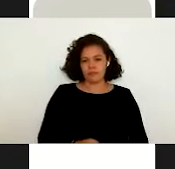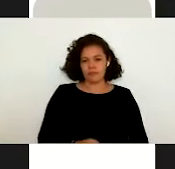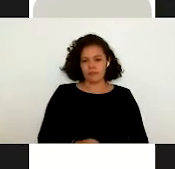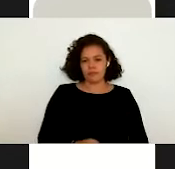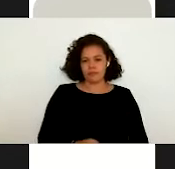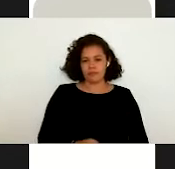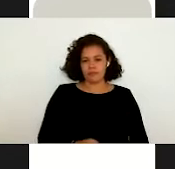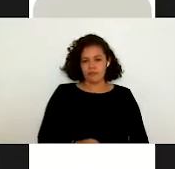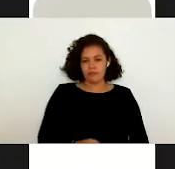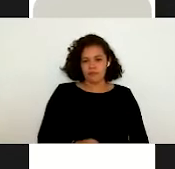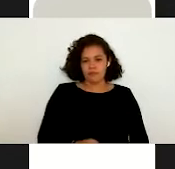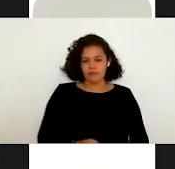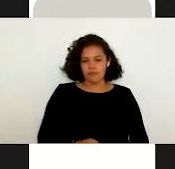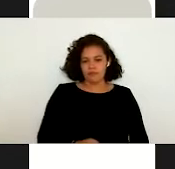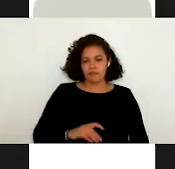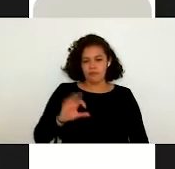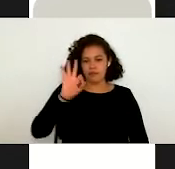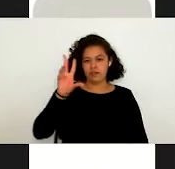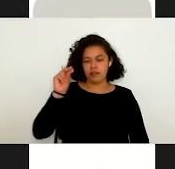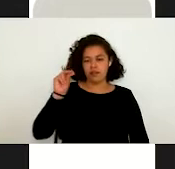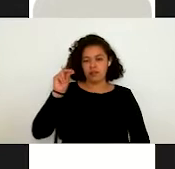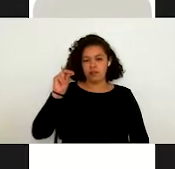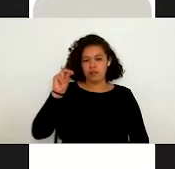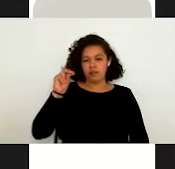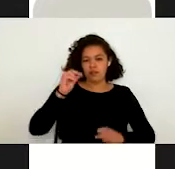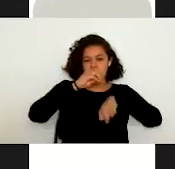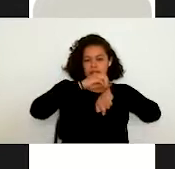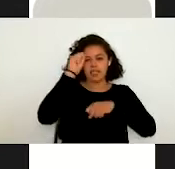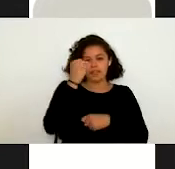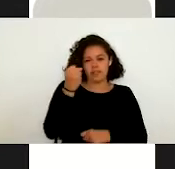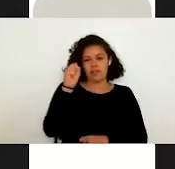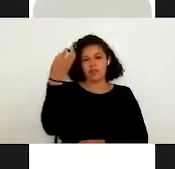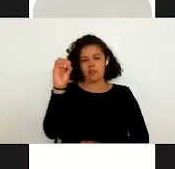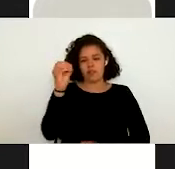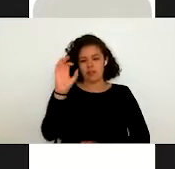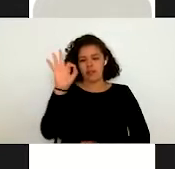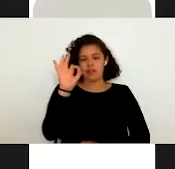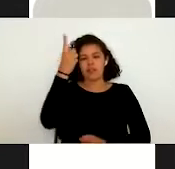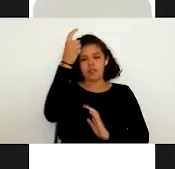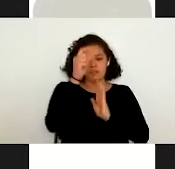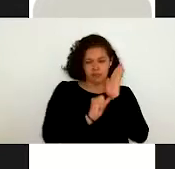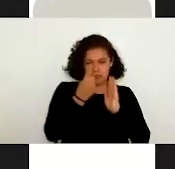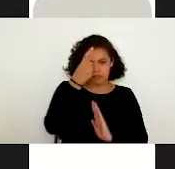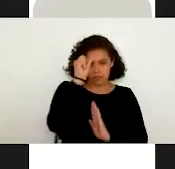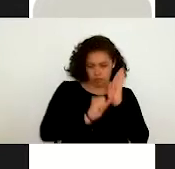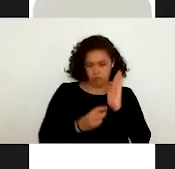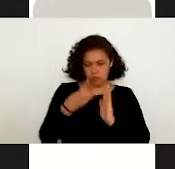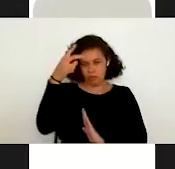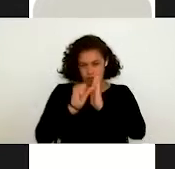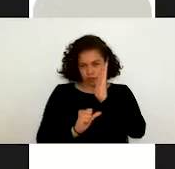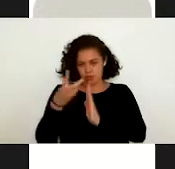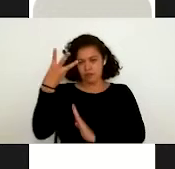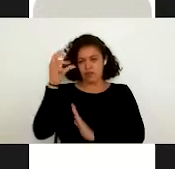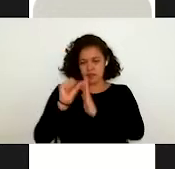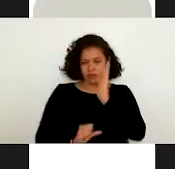Yo más quisiera contar que a lo mejor en lugar de poner septiembre y octubre, a lo mejor se puede poner mes 1, mes 2, ¿no? Para